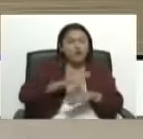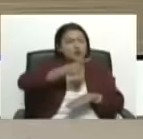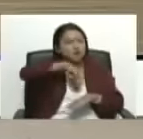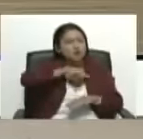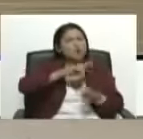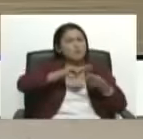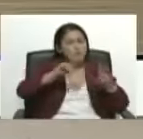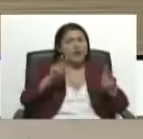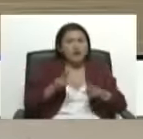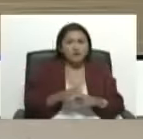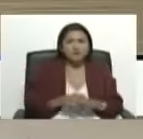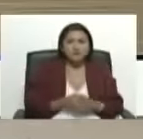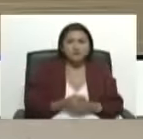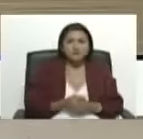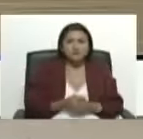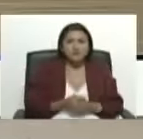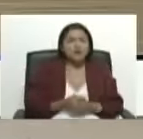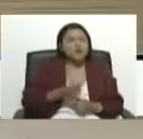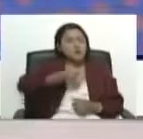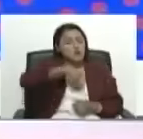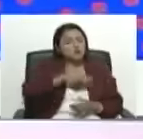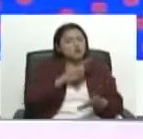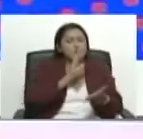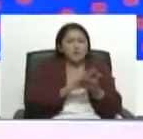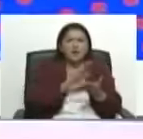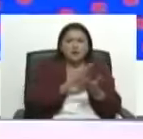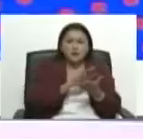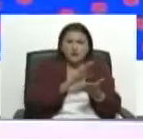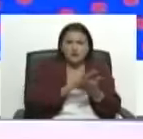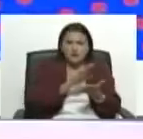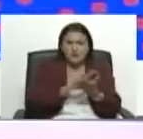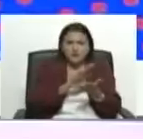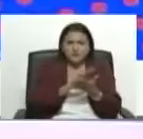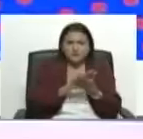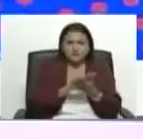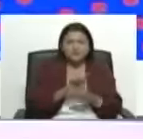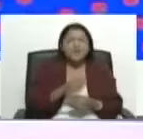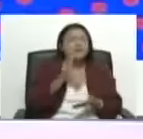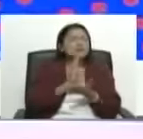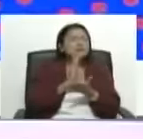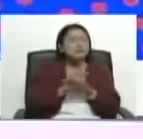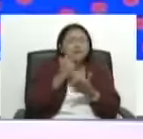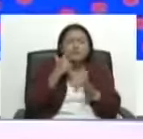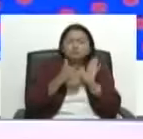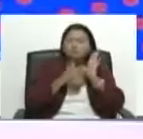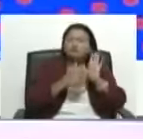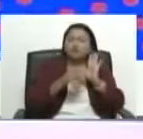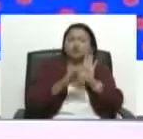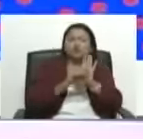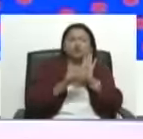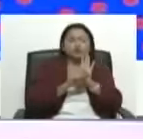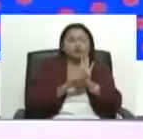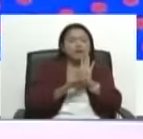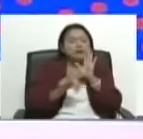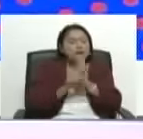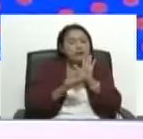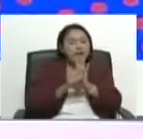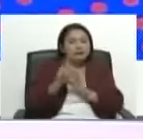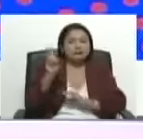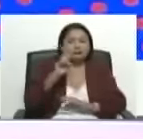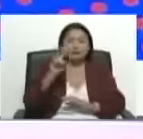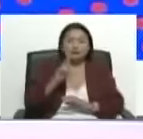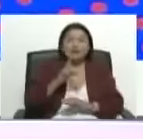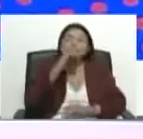paz. Somos una nación que enarbola siempre su constitución, las leyes nacionales, las